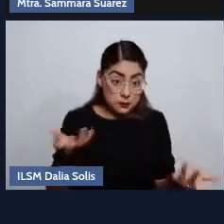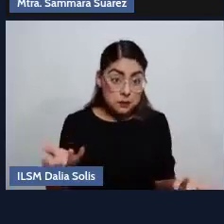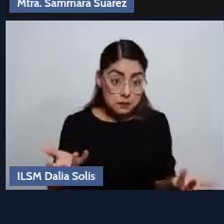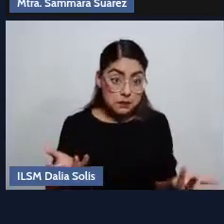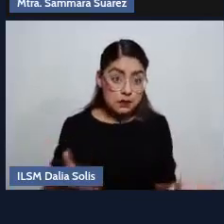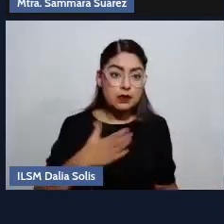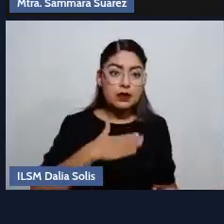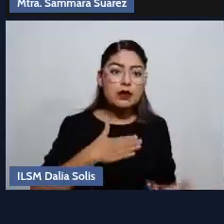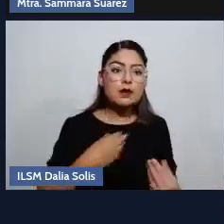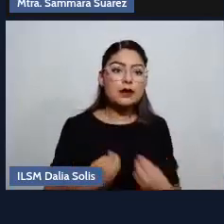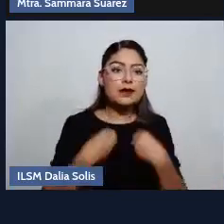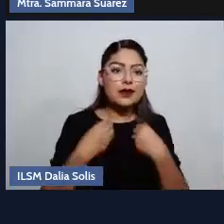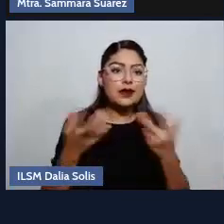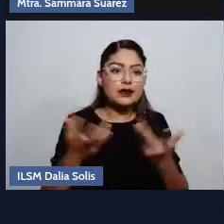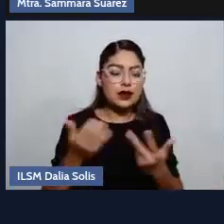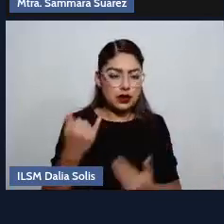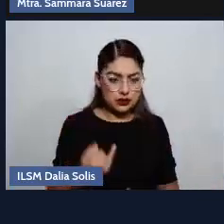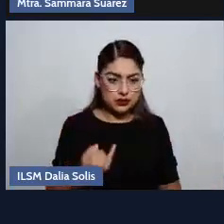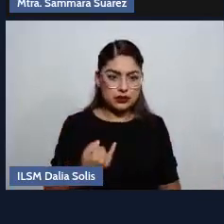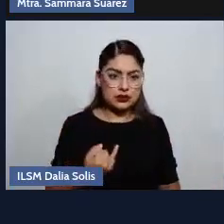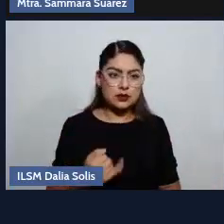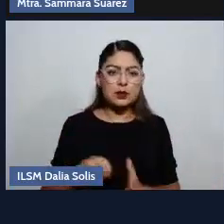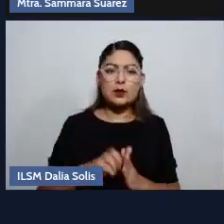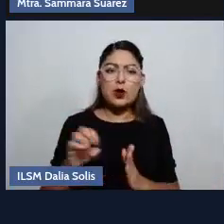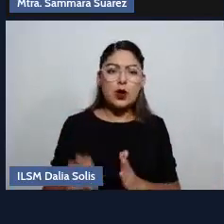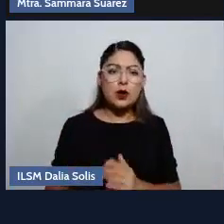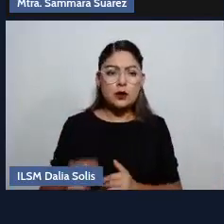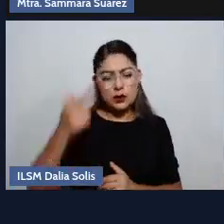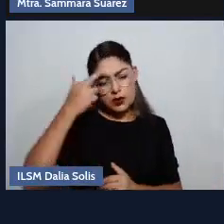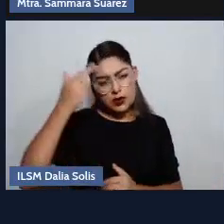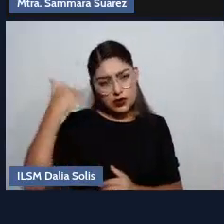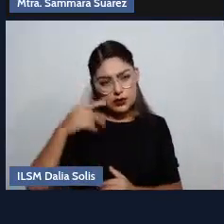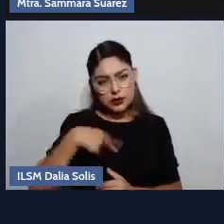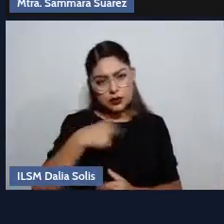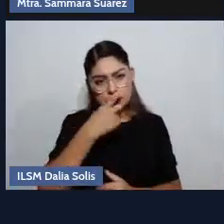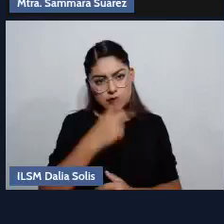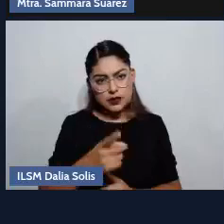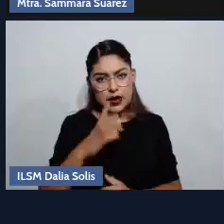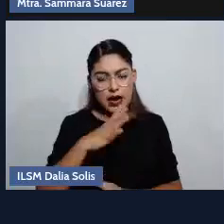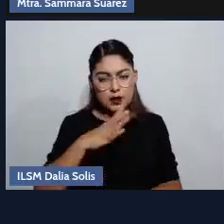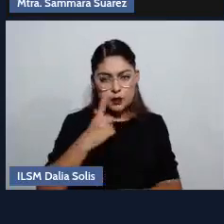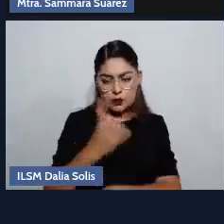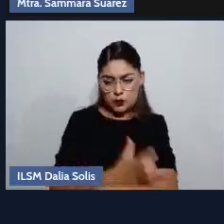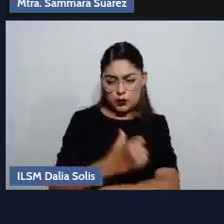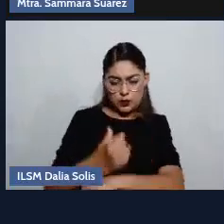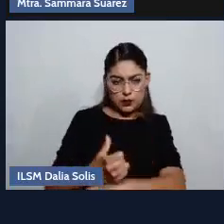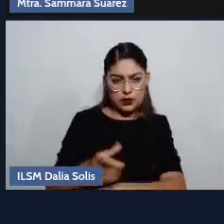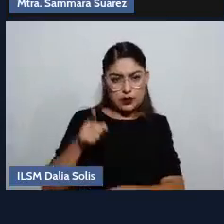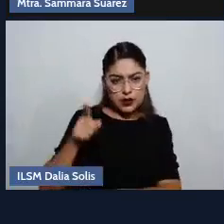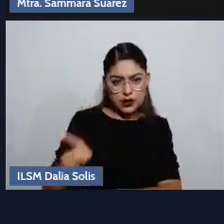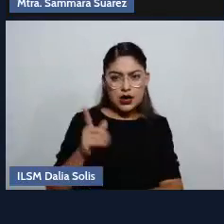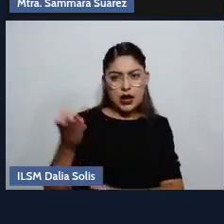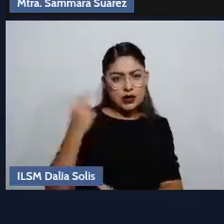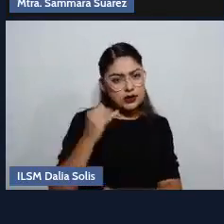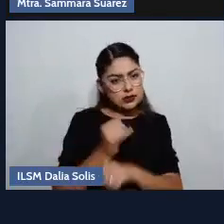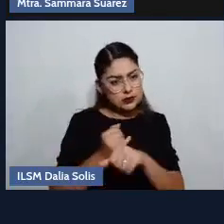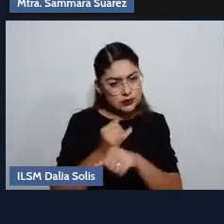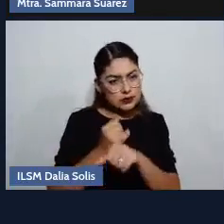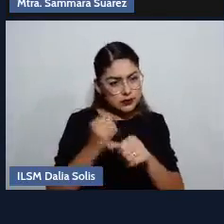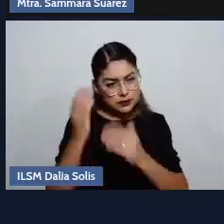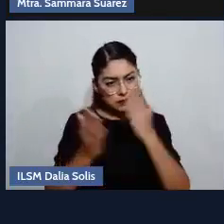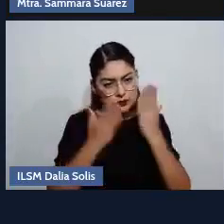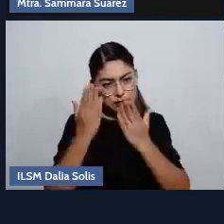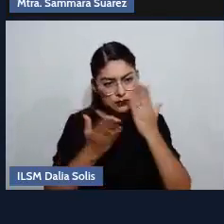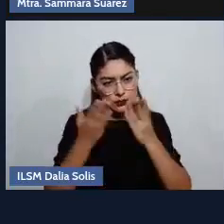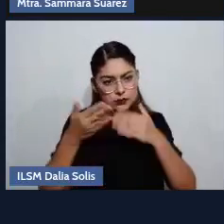experiencia que viví en la maestría. Tengo un compañero que hizo un estudio sobre la importancia de contar con